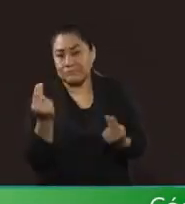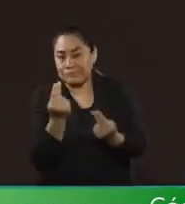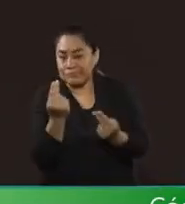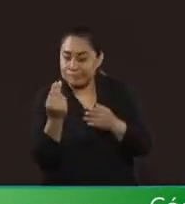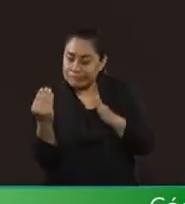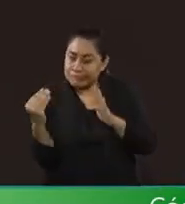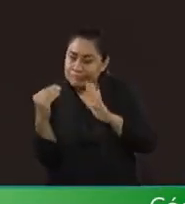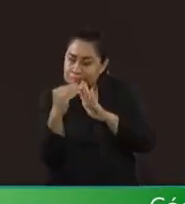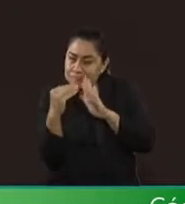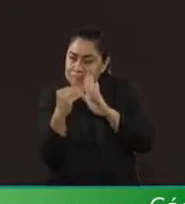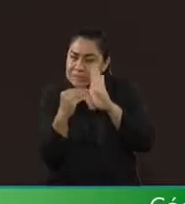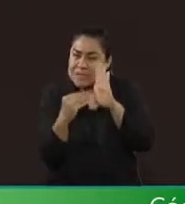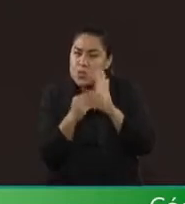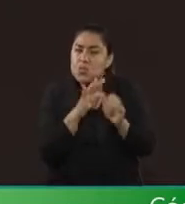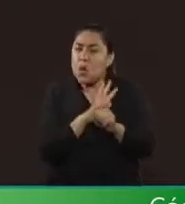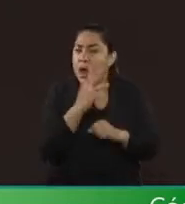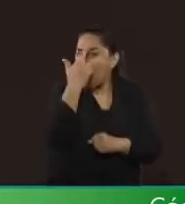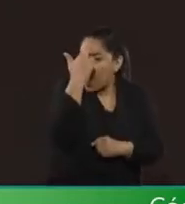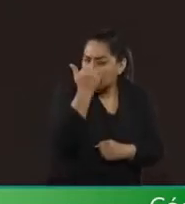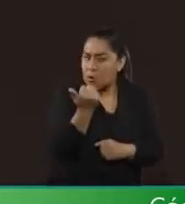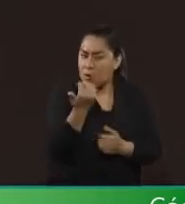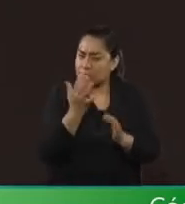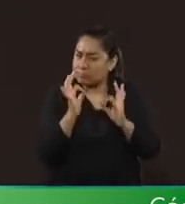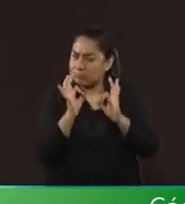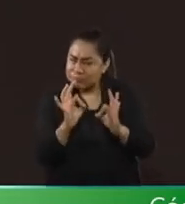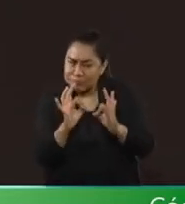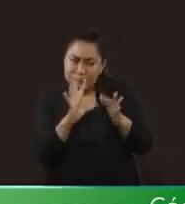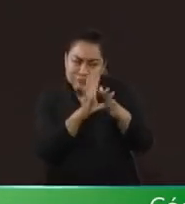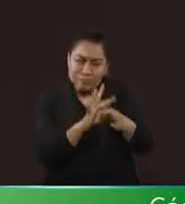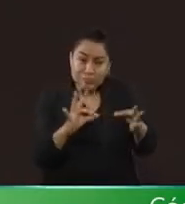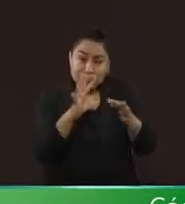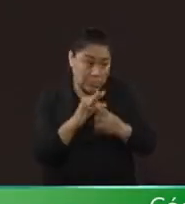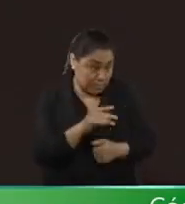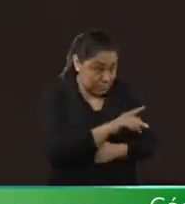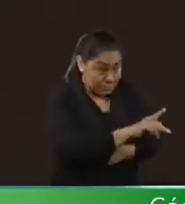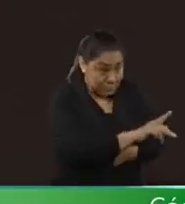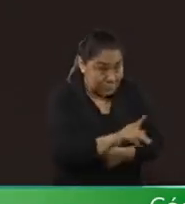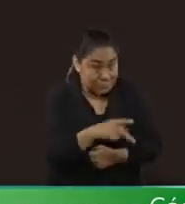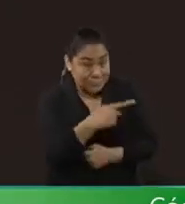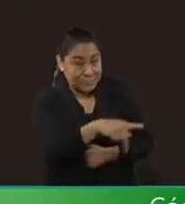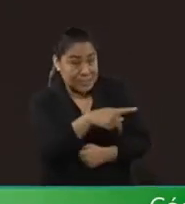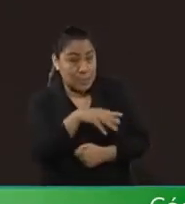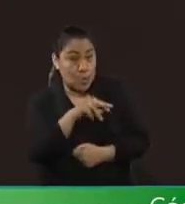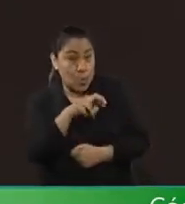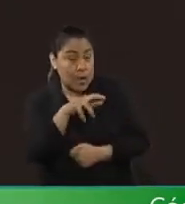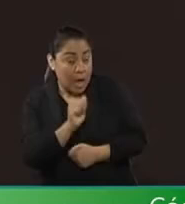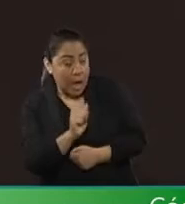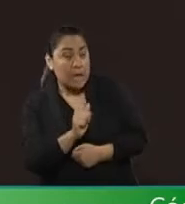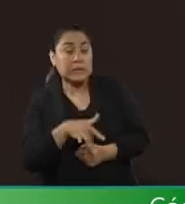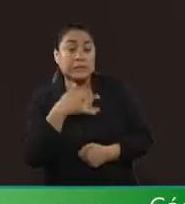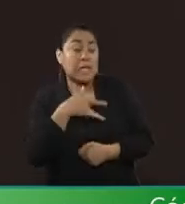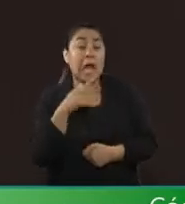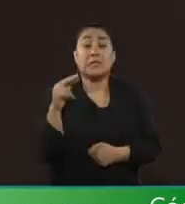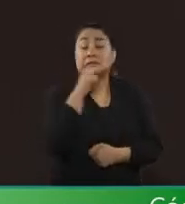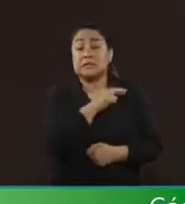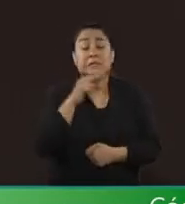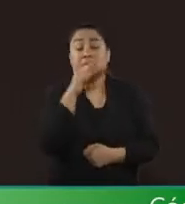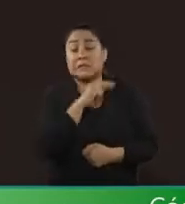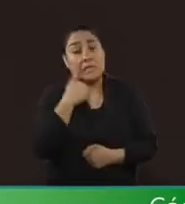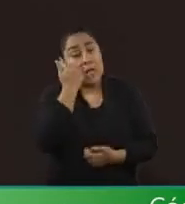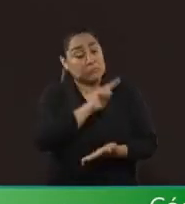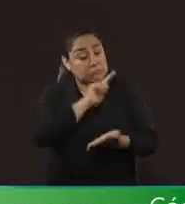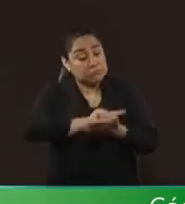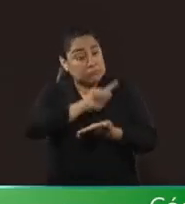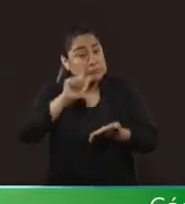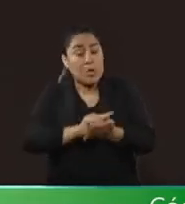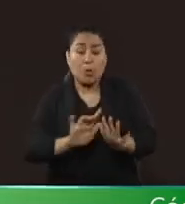razón, prudencia y cordura a una mayoría que está más preocupada por aprobar las reformas